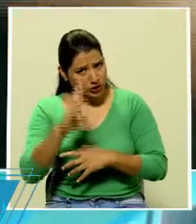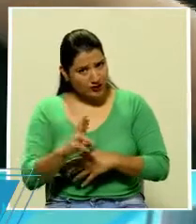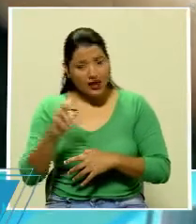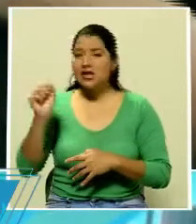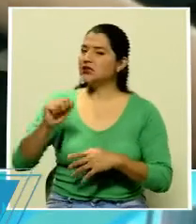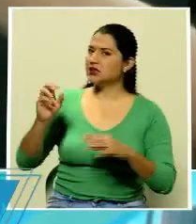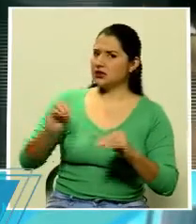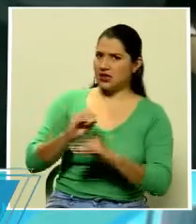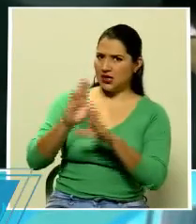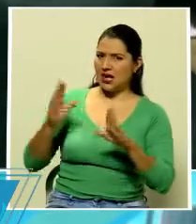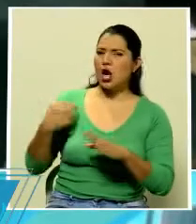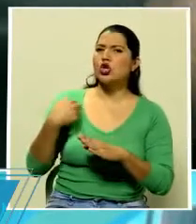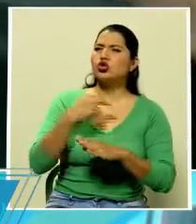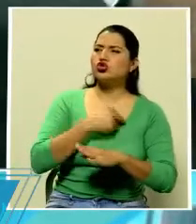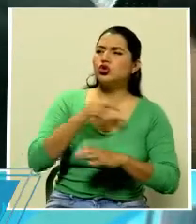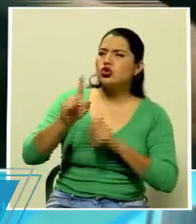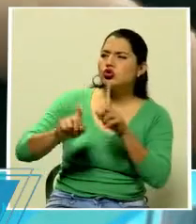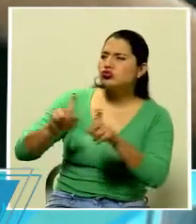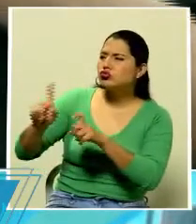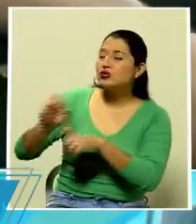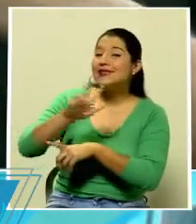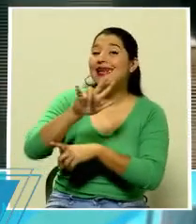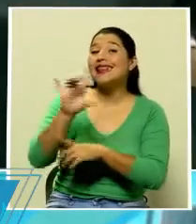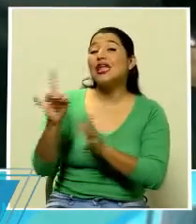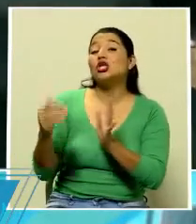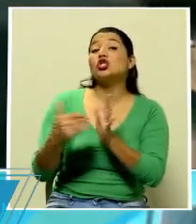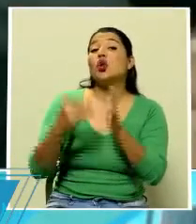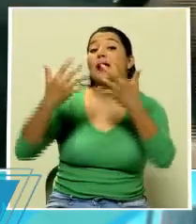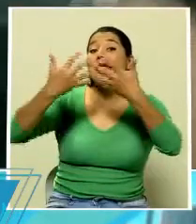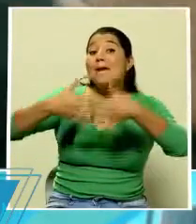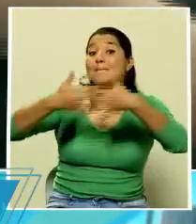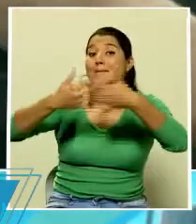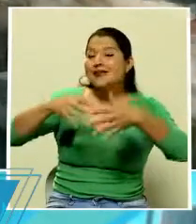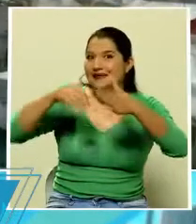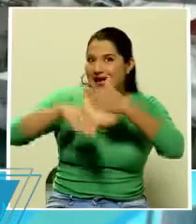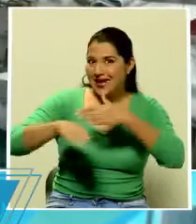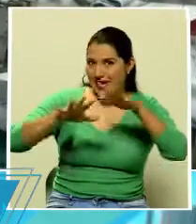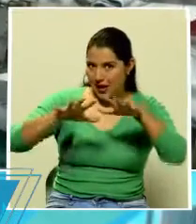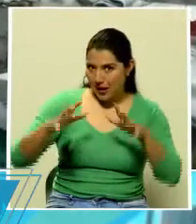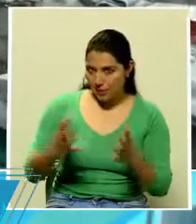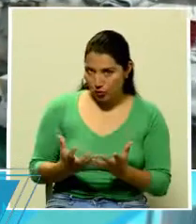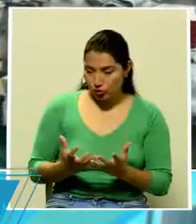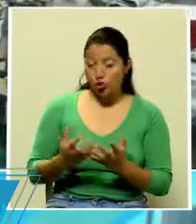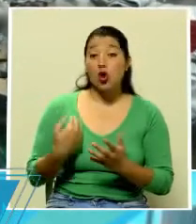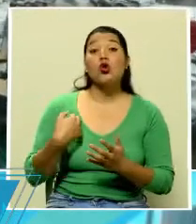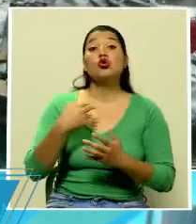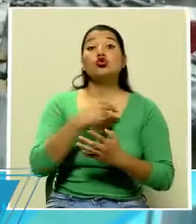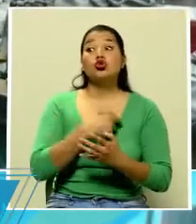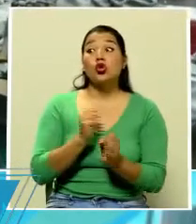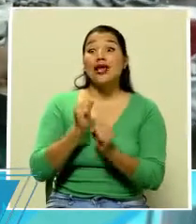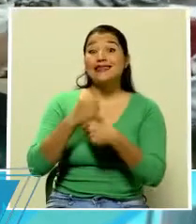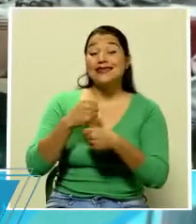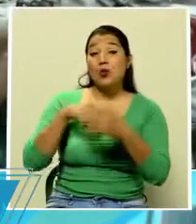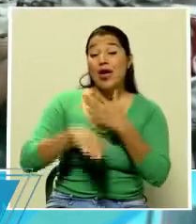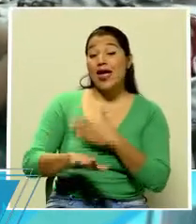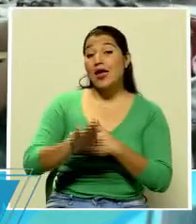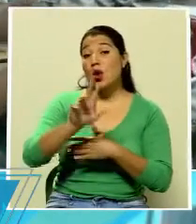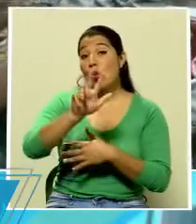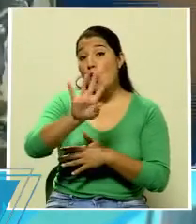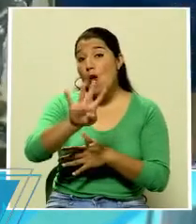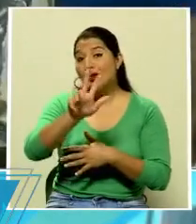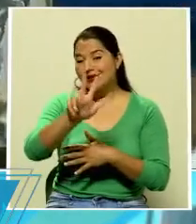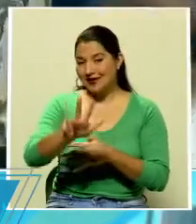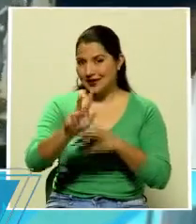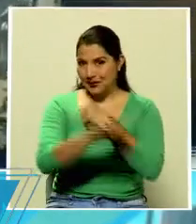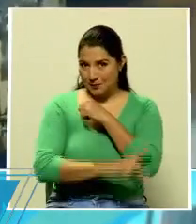encuesta nosotros la hacemos a más de 38.000 compañías a nivel mundial. La hacemos en 43 países, en Latinoamérica la hacemos